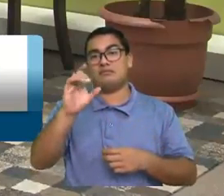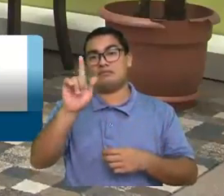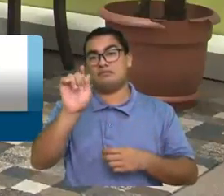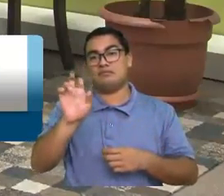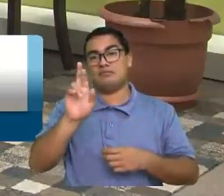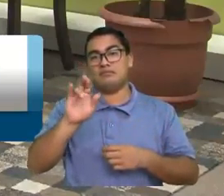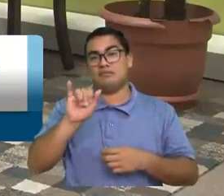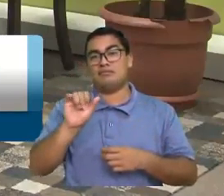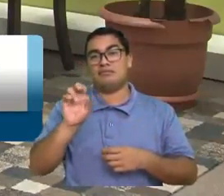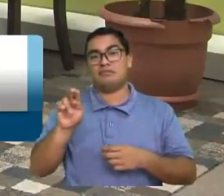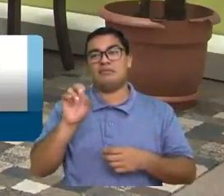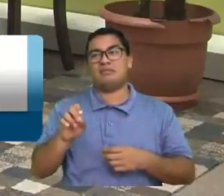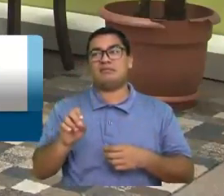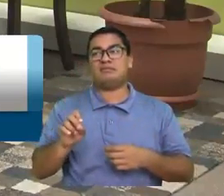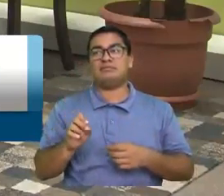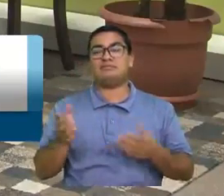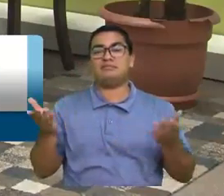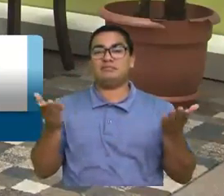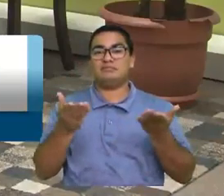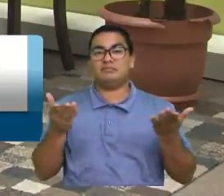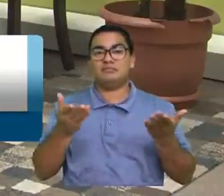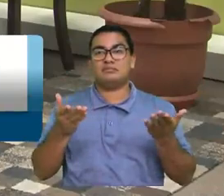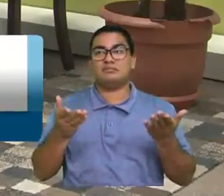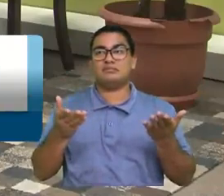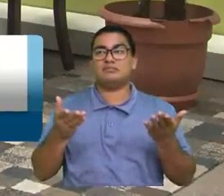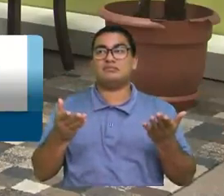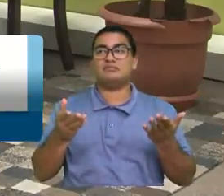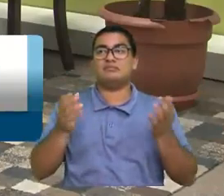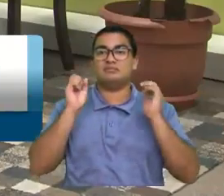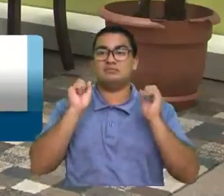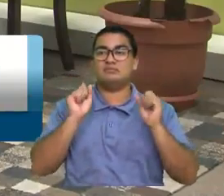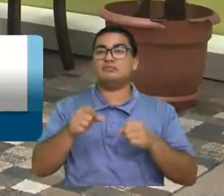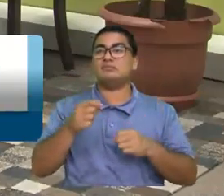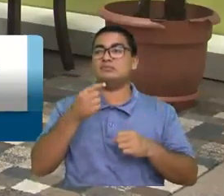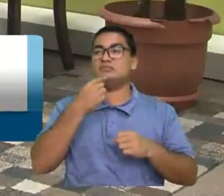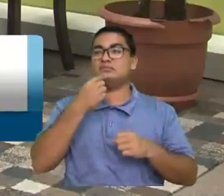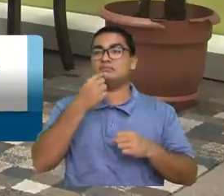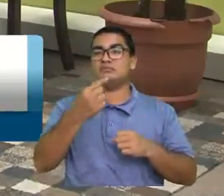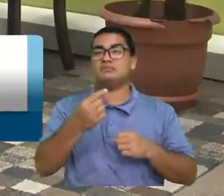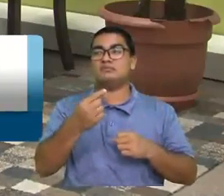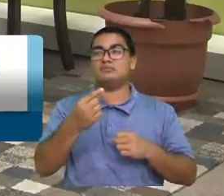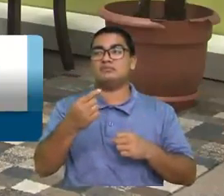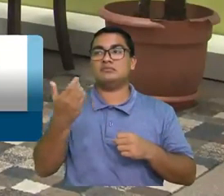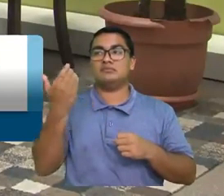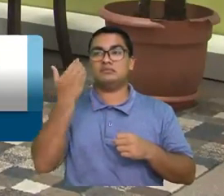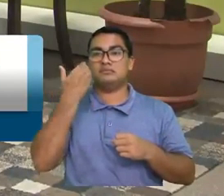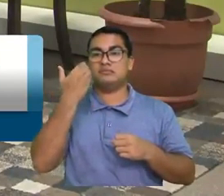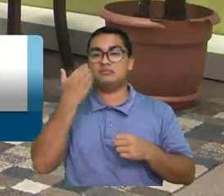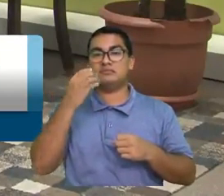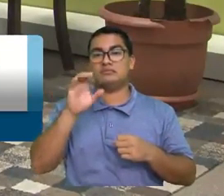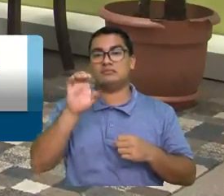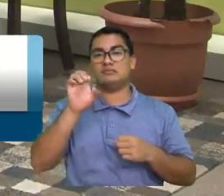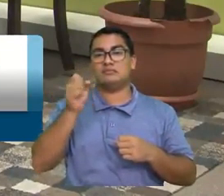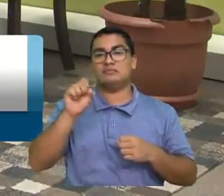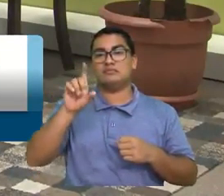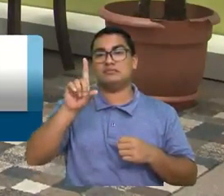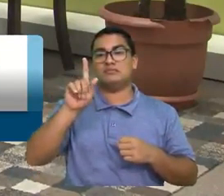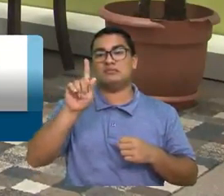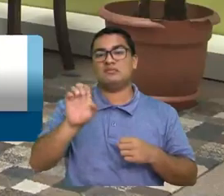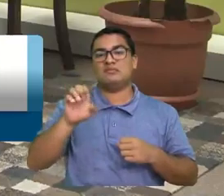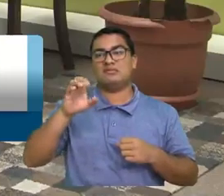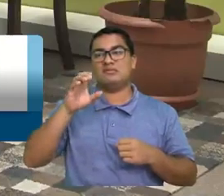caso, la bacteria más frecuente pues que nosotros podemos encontrar es provocada por el estreptococo. No es